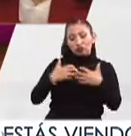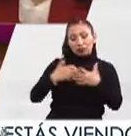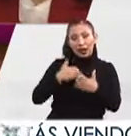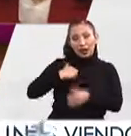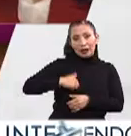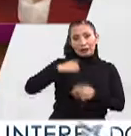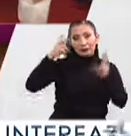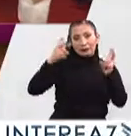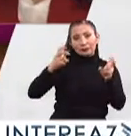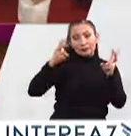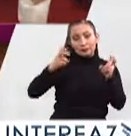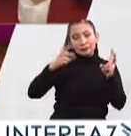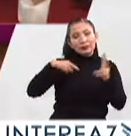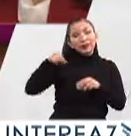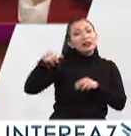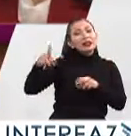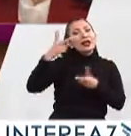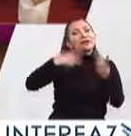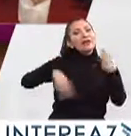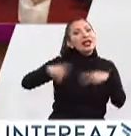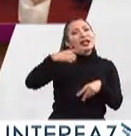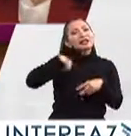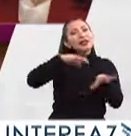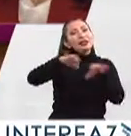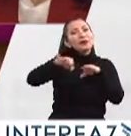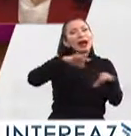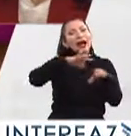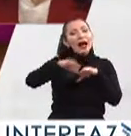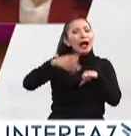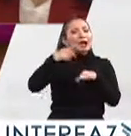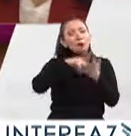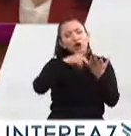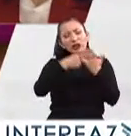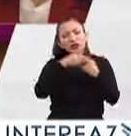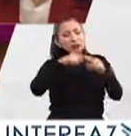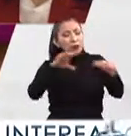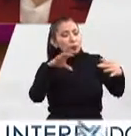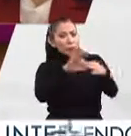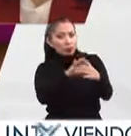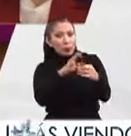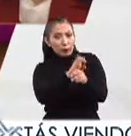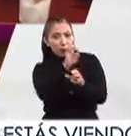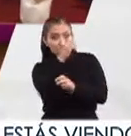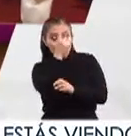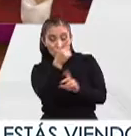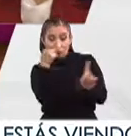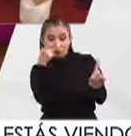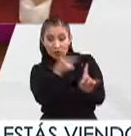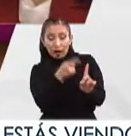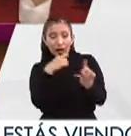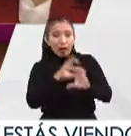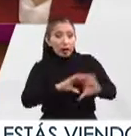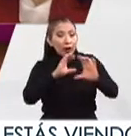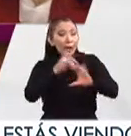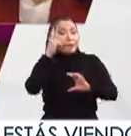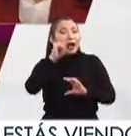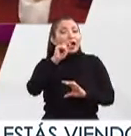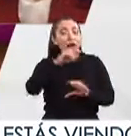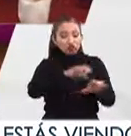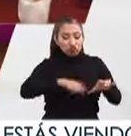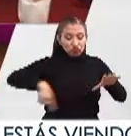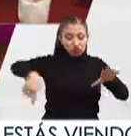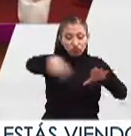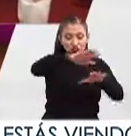canadiense Collectif Neuf, quienes vienen a trabajar en una serie de proyectos juntos. Por ejemplo, uno de ellos es el concierto para